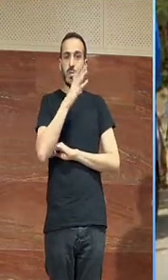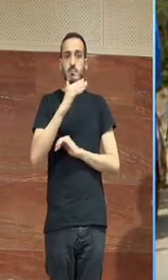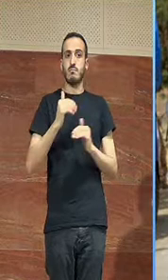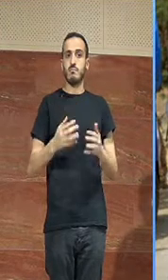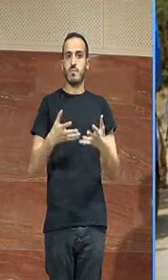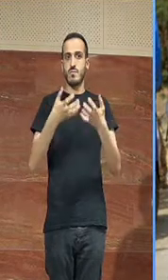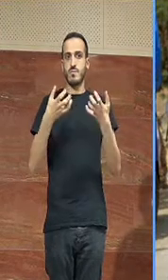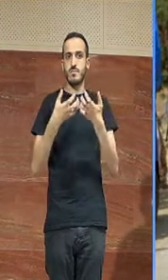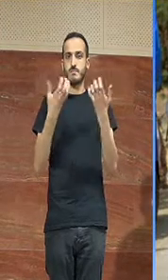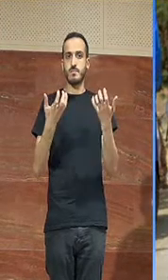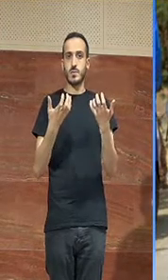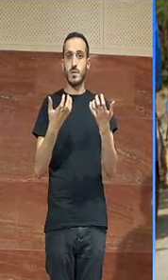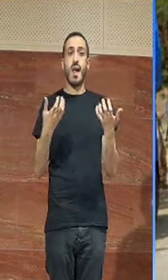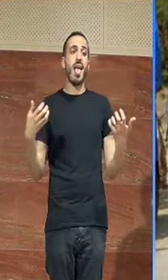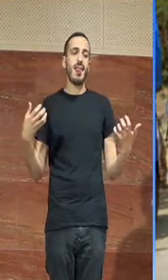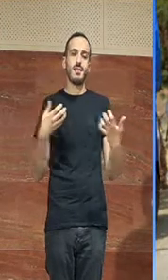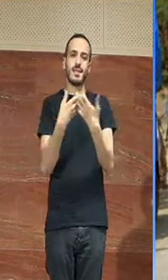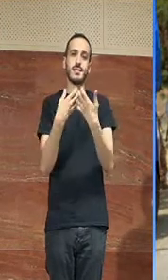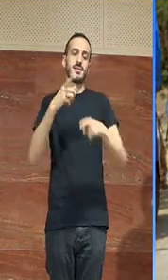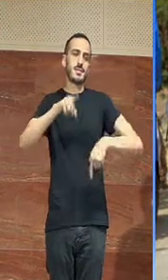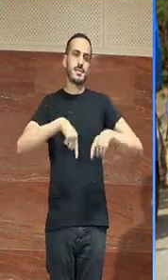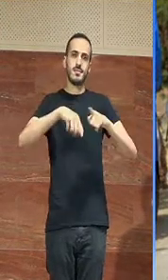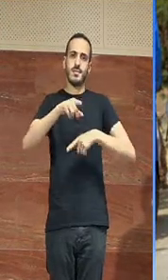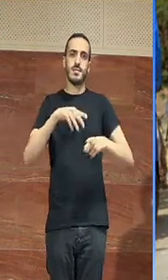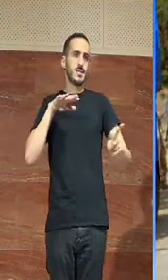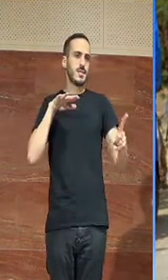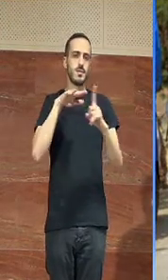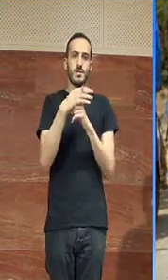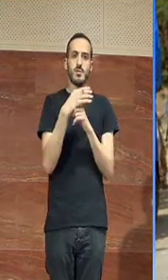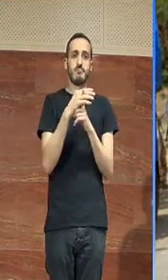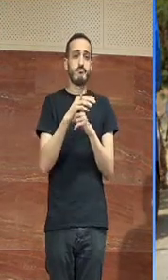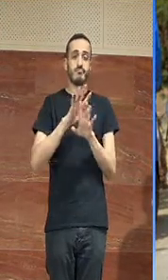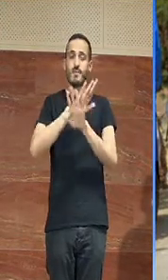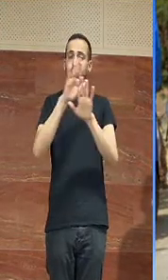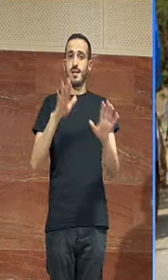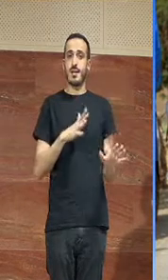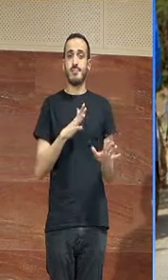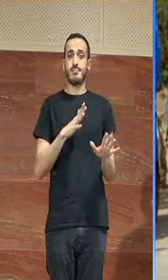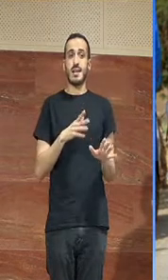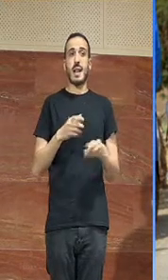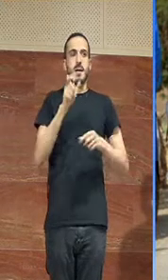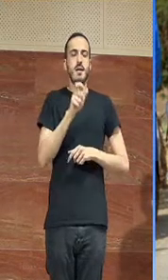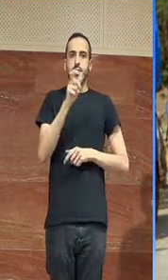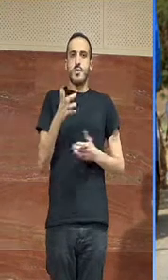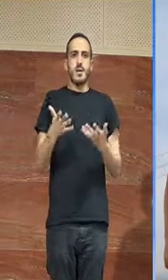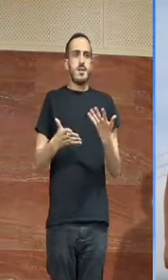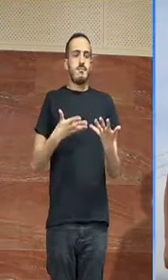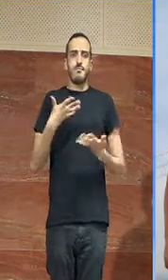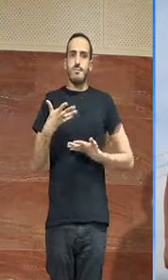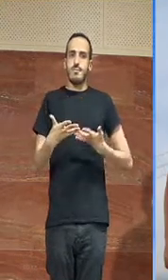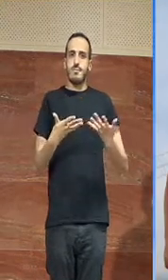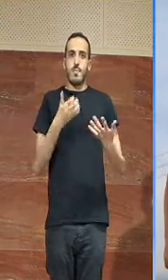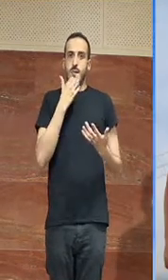Accidentes de tránsito derivados pues, de situaciones como esta, ¿no? Donde una persona puede llevar a toda su familia en la